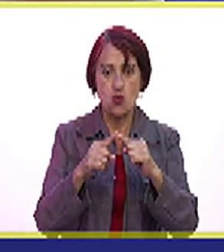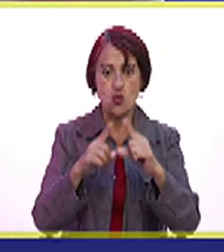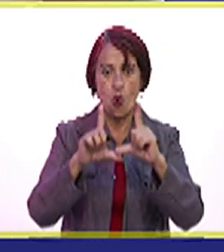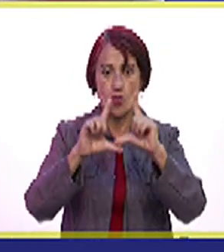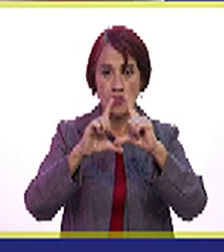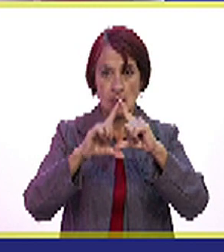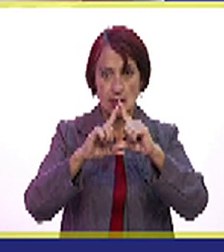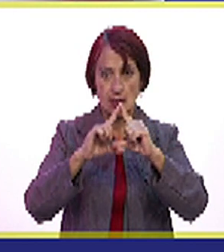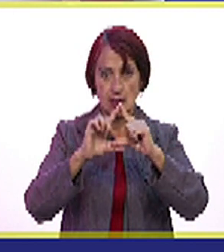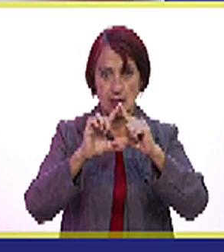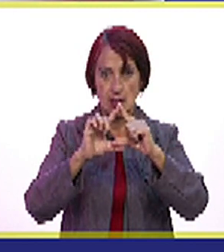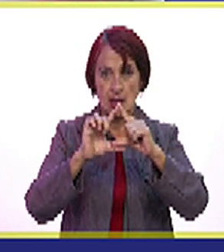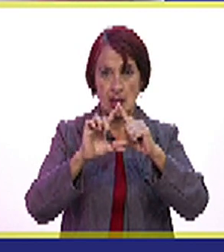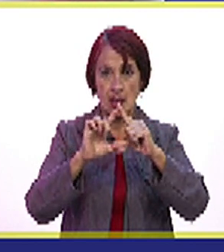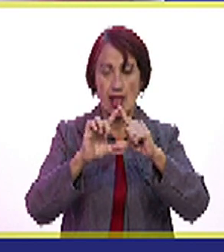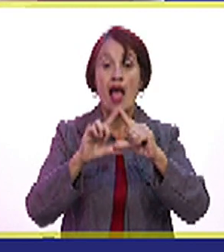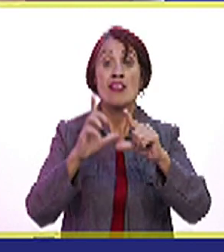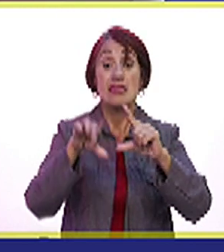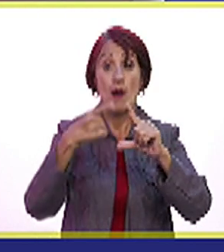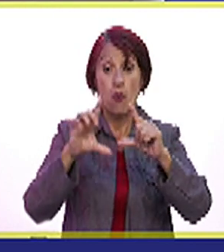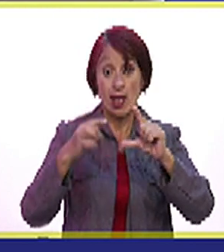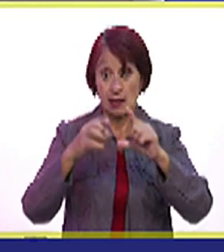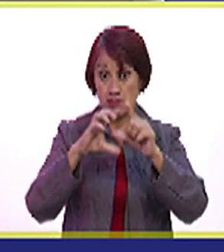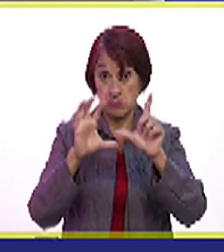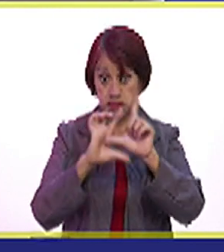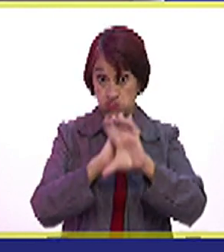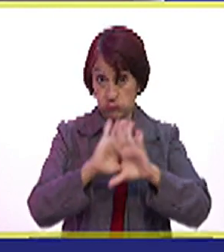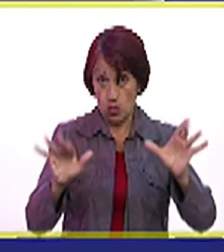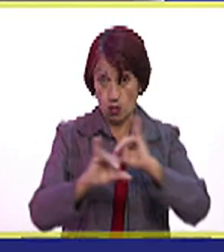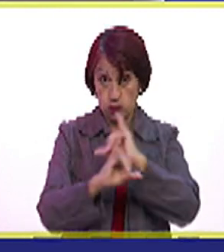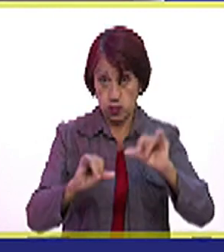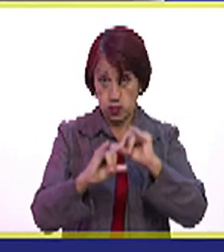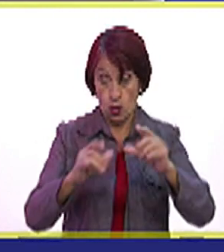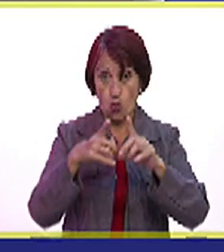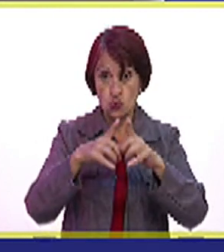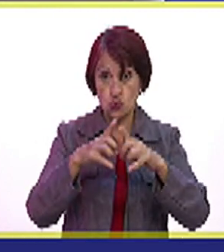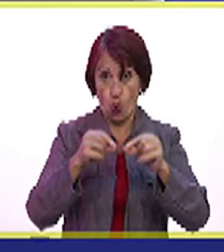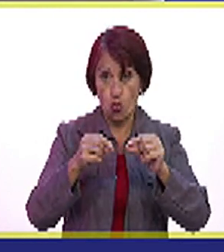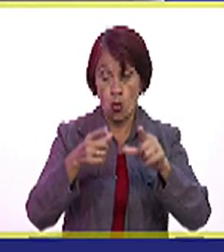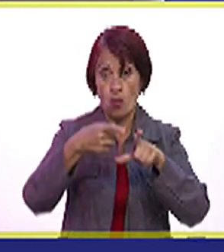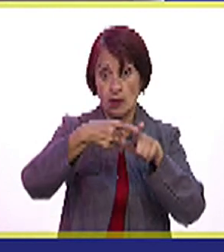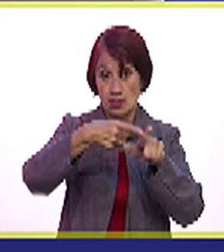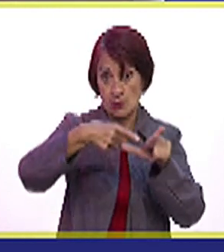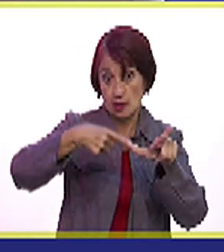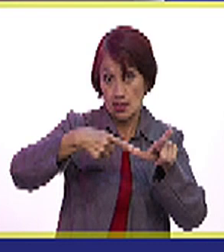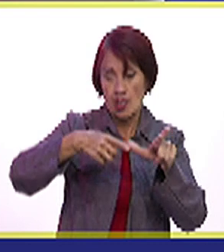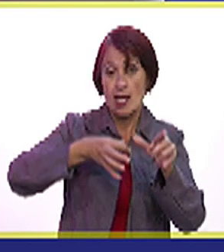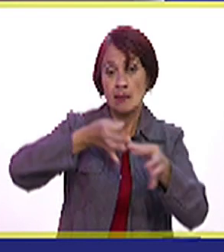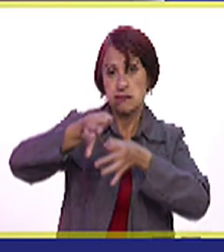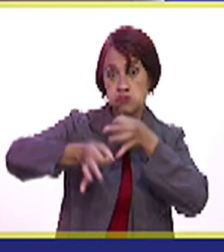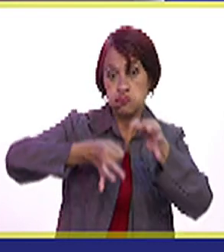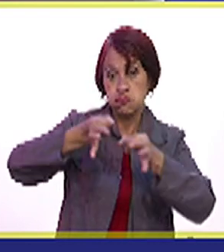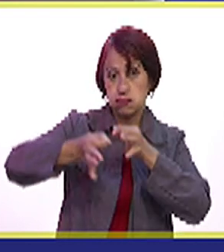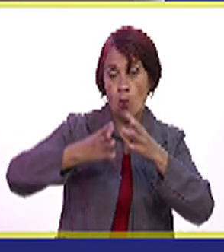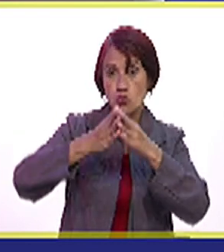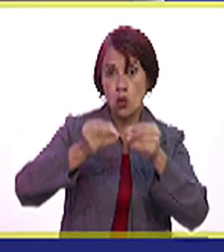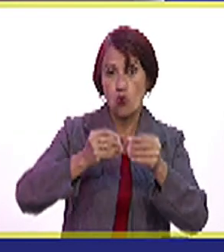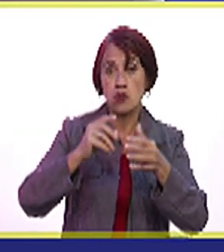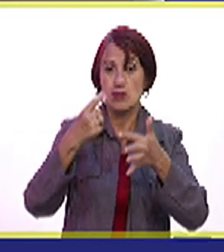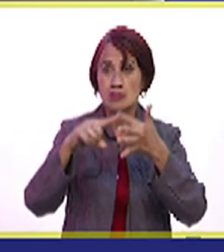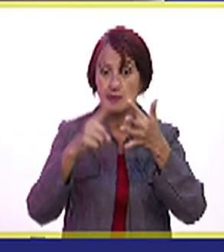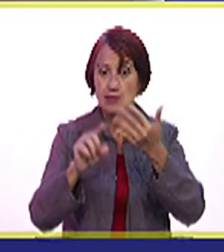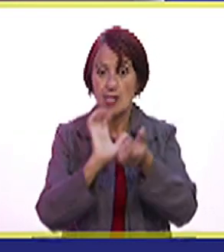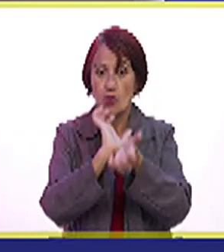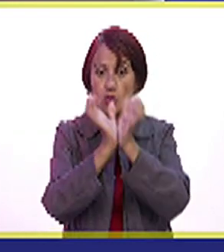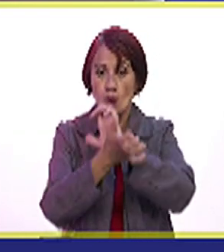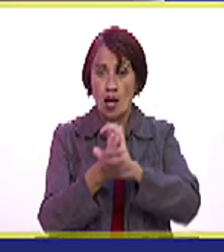ya repasamos todo, con el reconocimiento de estos elementos del triángulo, podemos aplicar las funciones trigonométricas para dar la solución